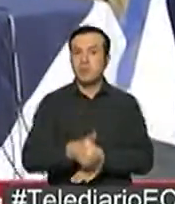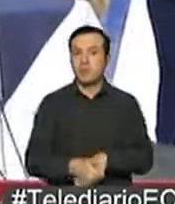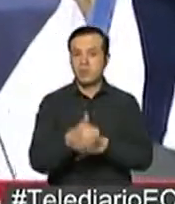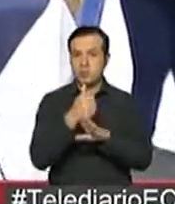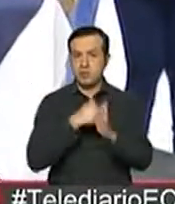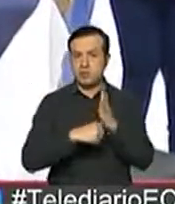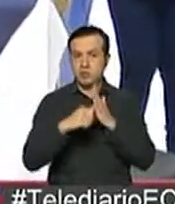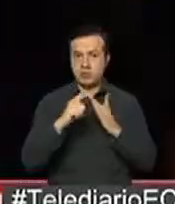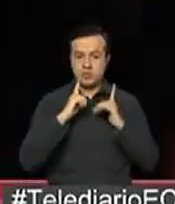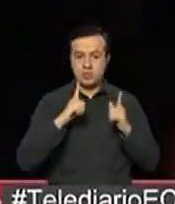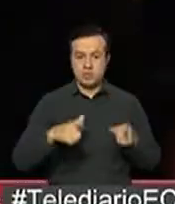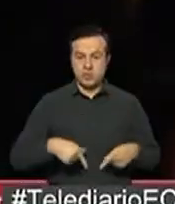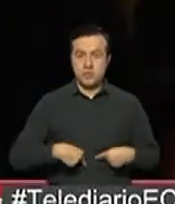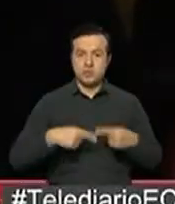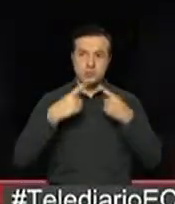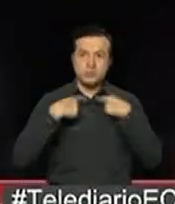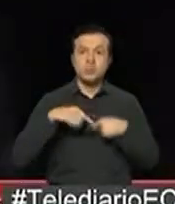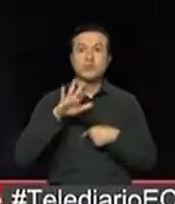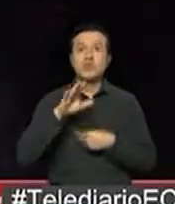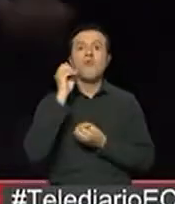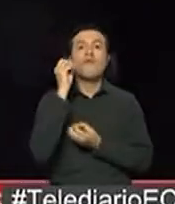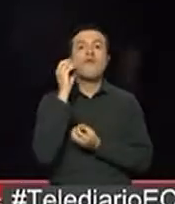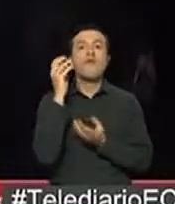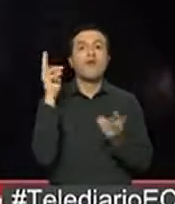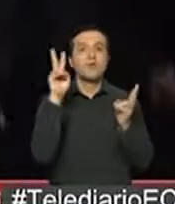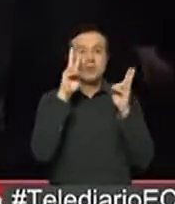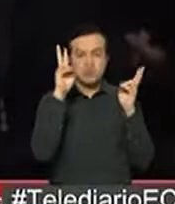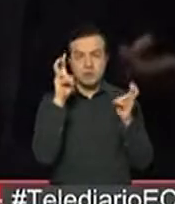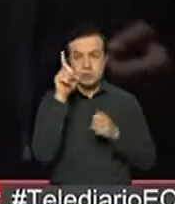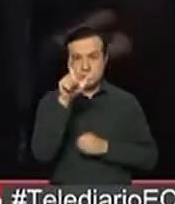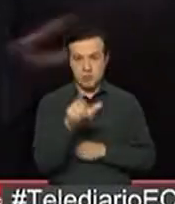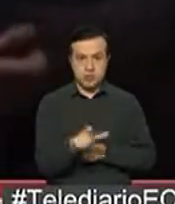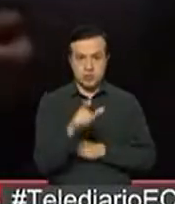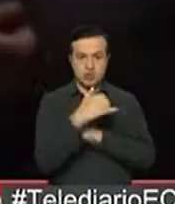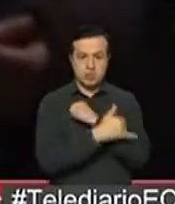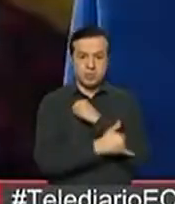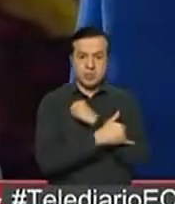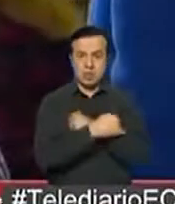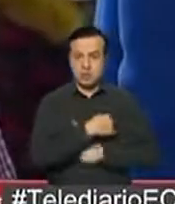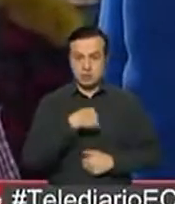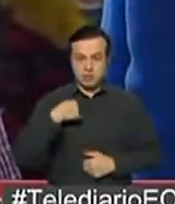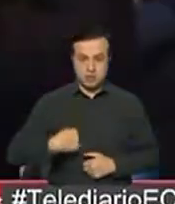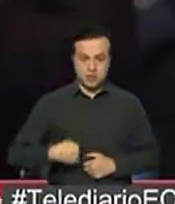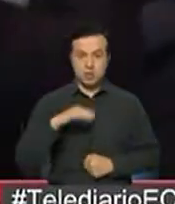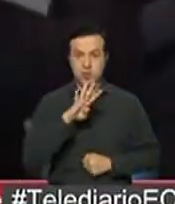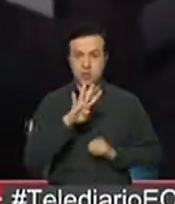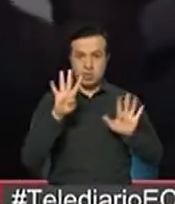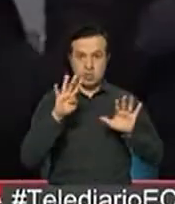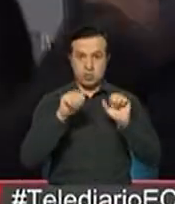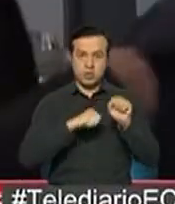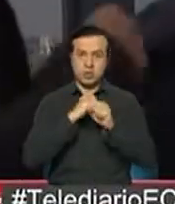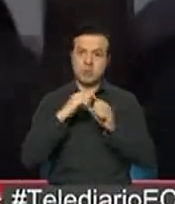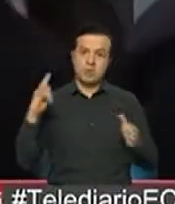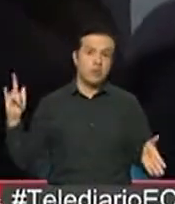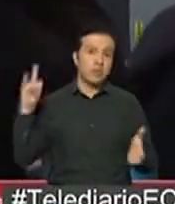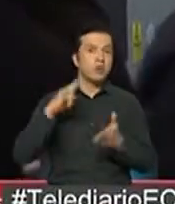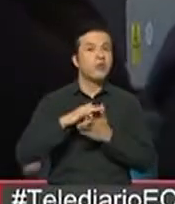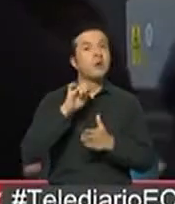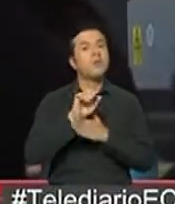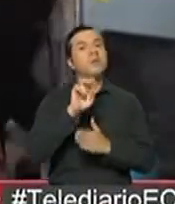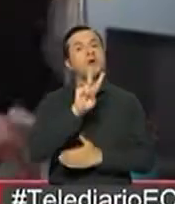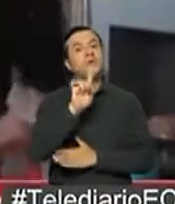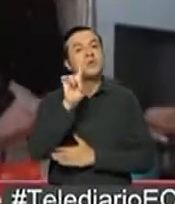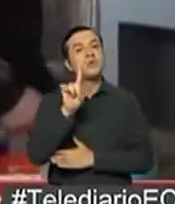del ministerio de salud que emitieron un informe respecto a la salud de un ciudadano chino de 49 años que llegó al país del 21 de enero